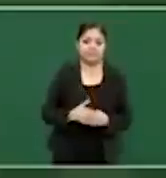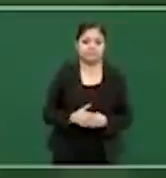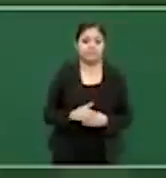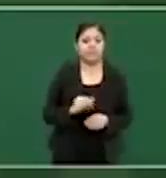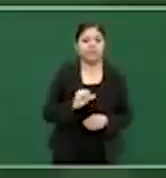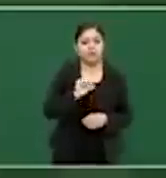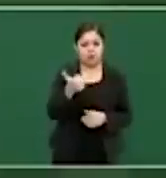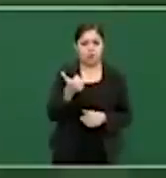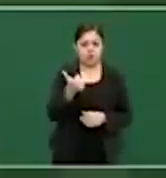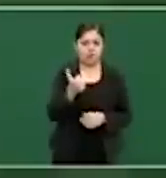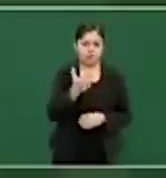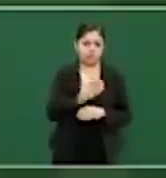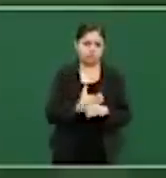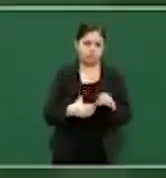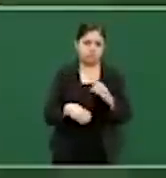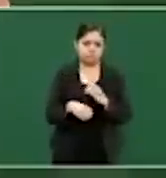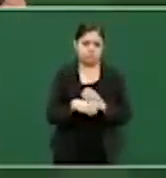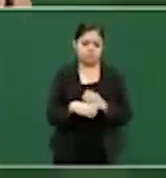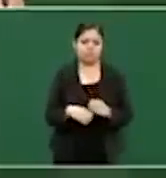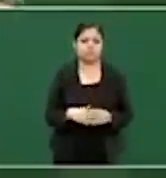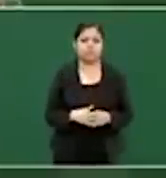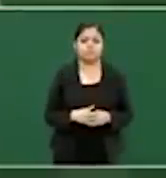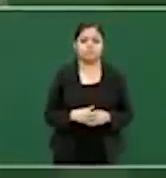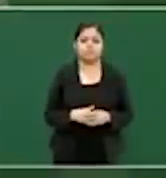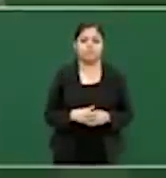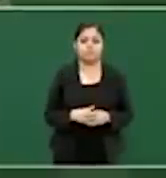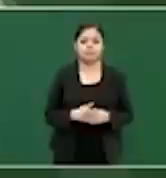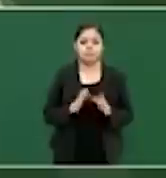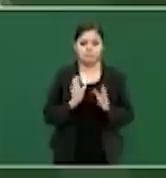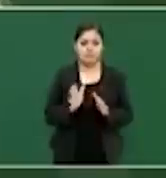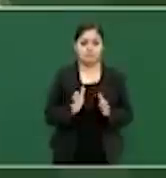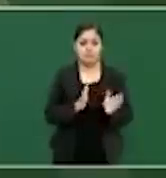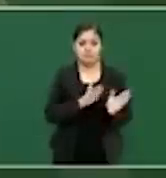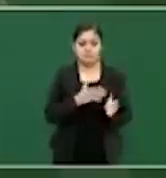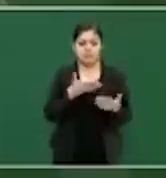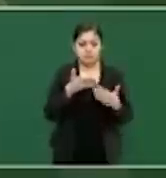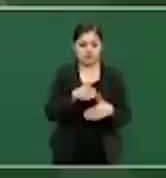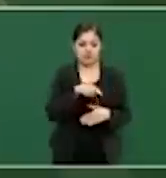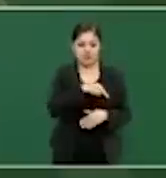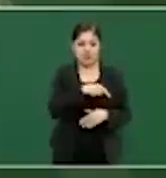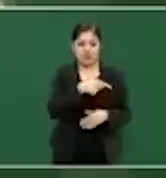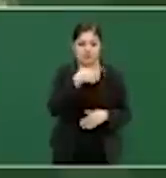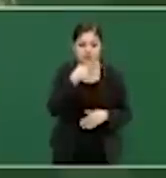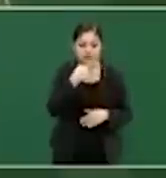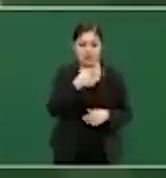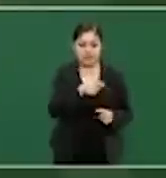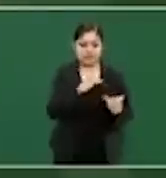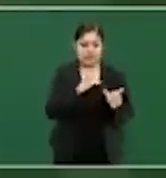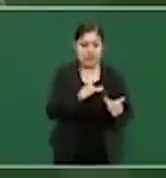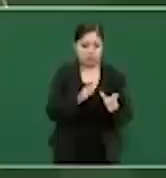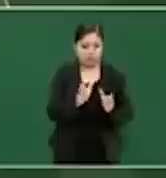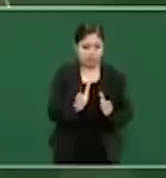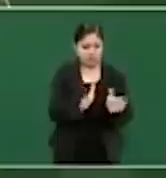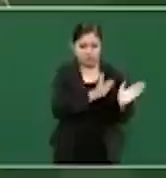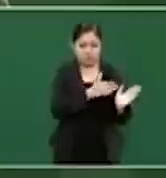adicional, ya desde fuera de esta actividad de la seguridad,